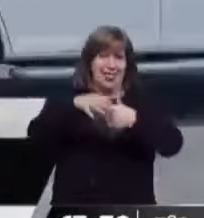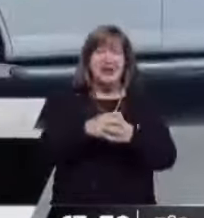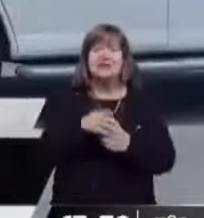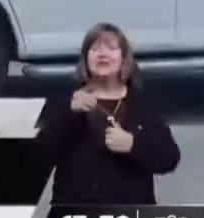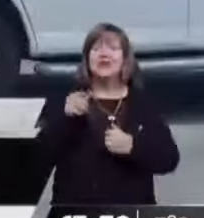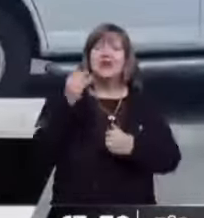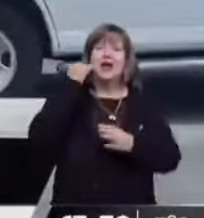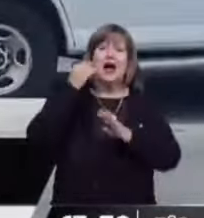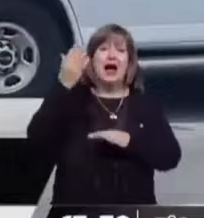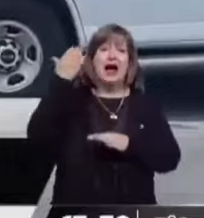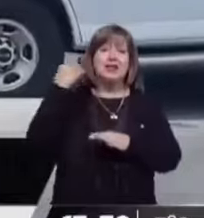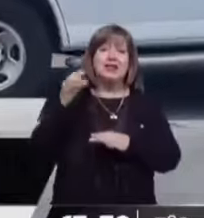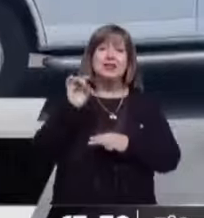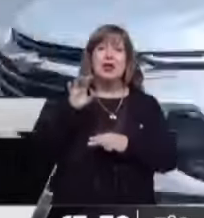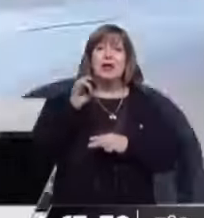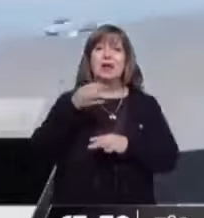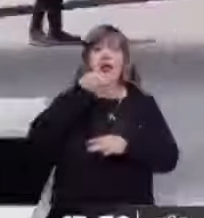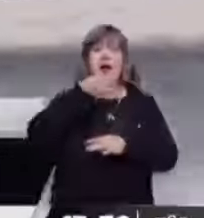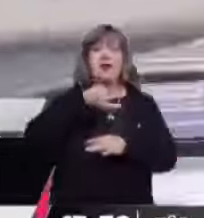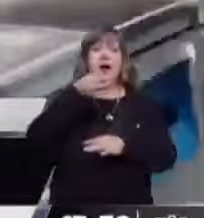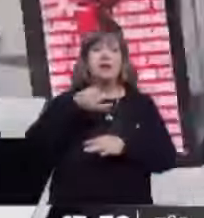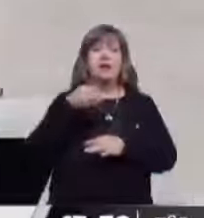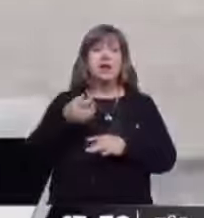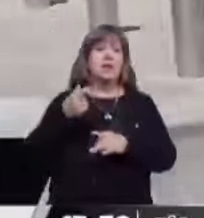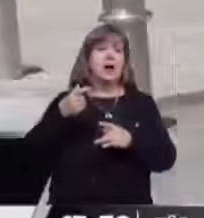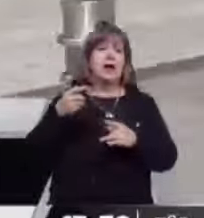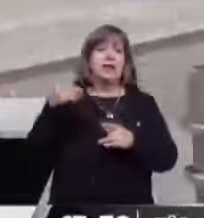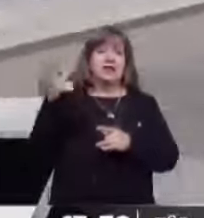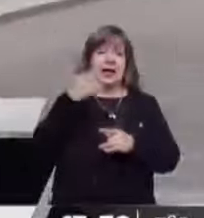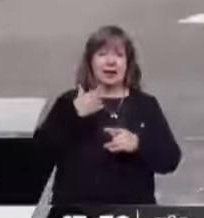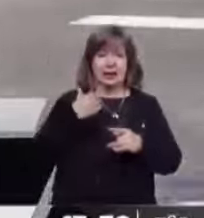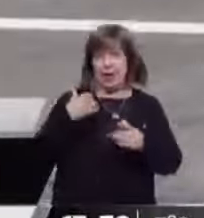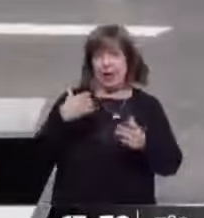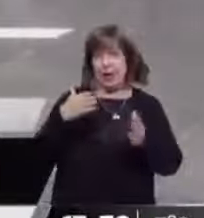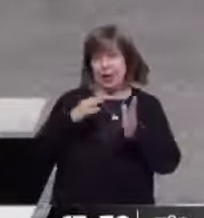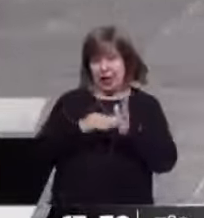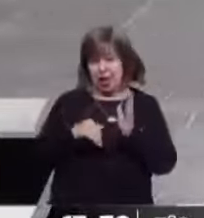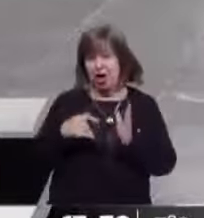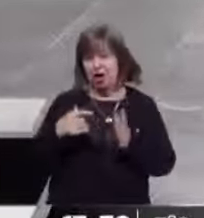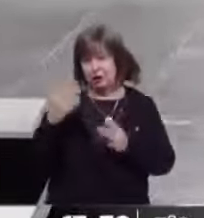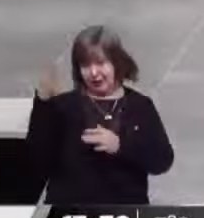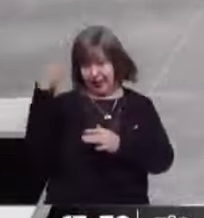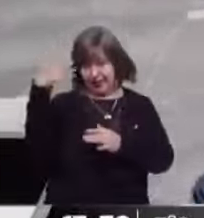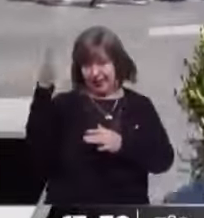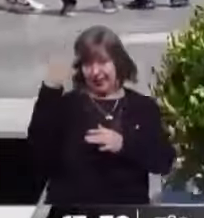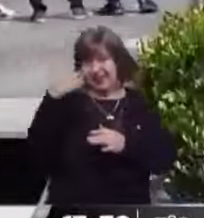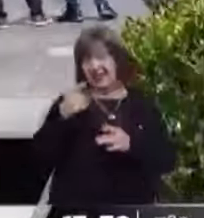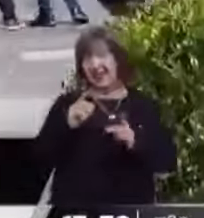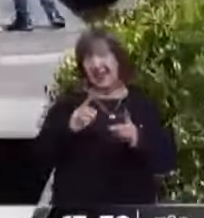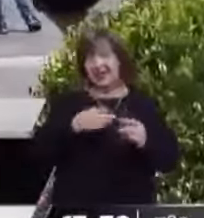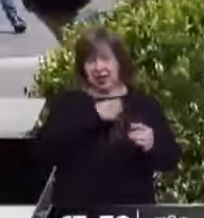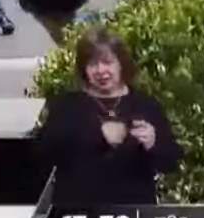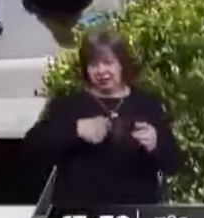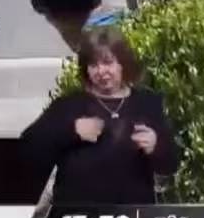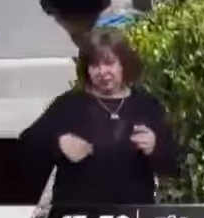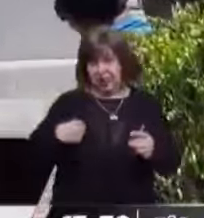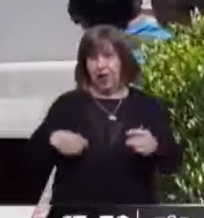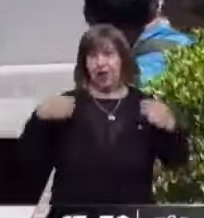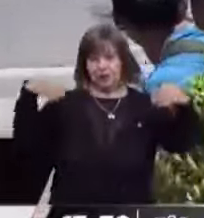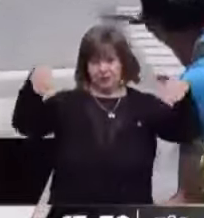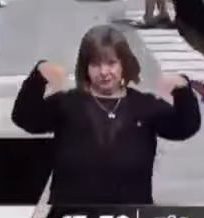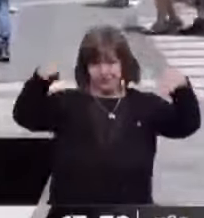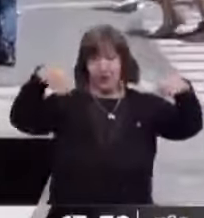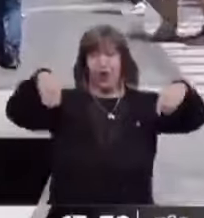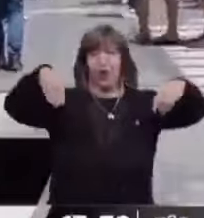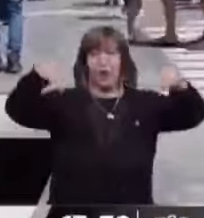ayer únicamente se hablaba el celeste y blanco. Vamos a ver, si gana Argentina, seguramente van a venir acá. Porque la verdad